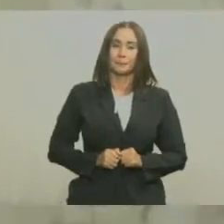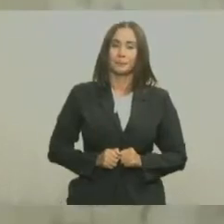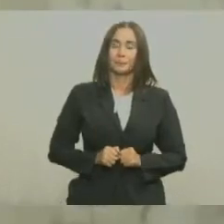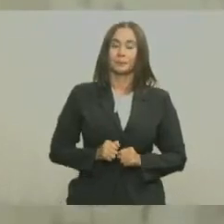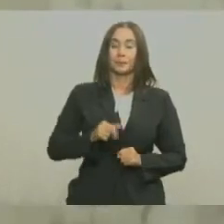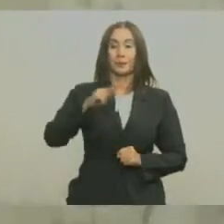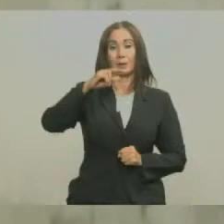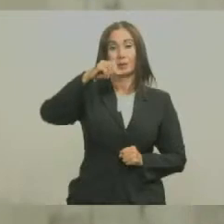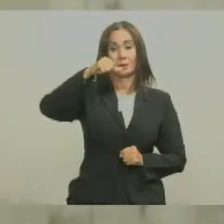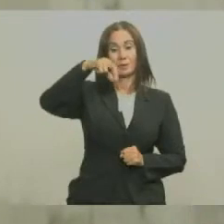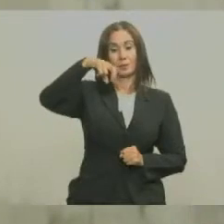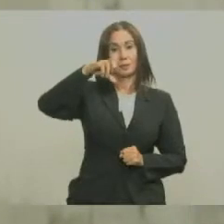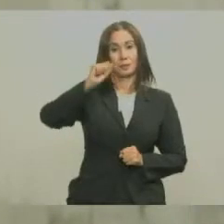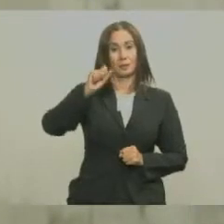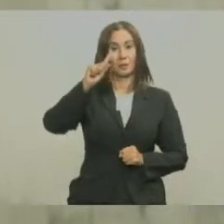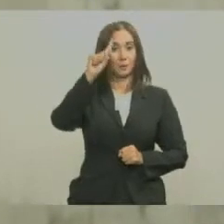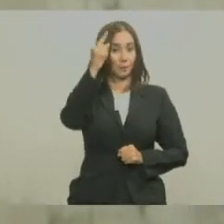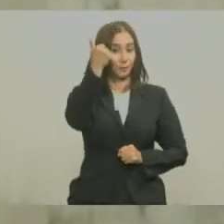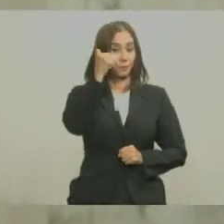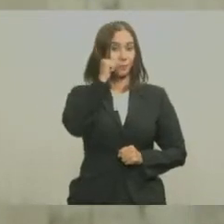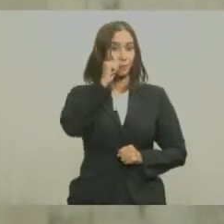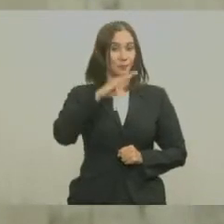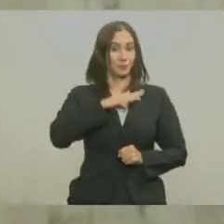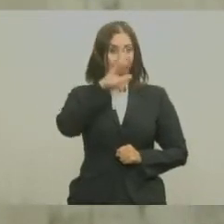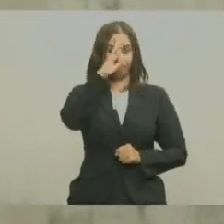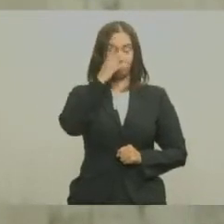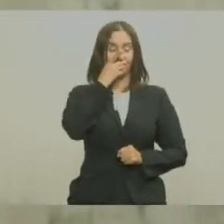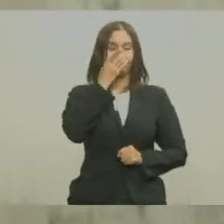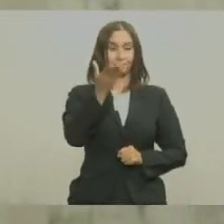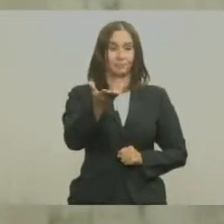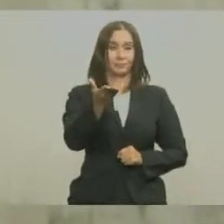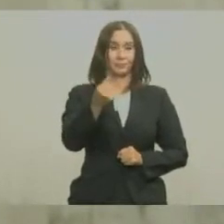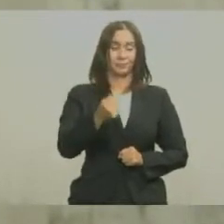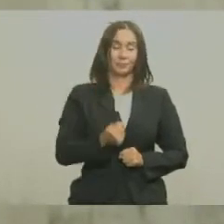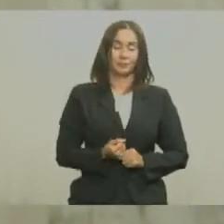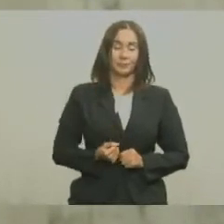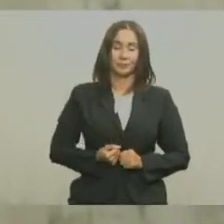doña Raquel Arbaje, primera dama,